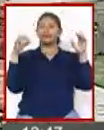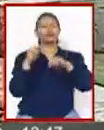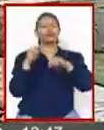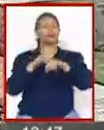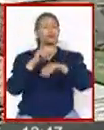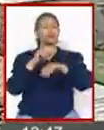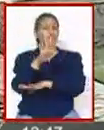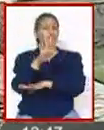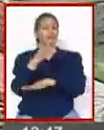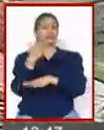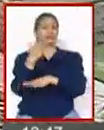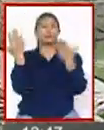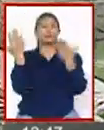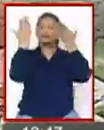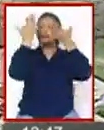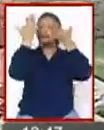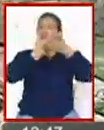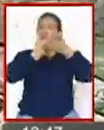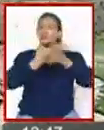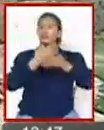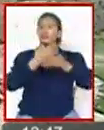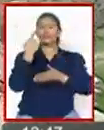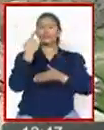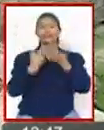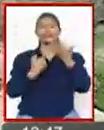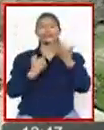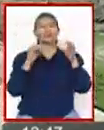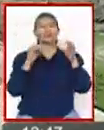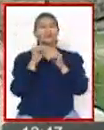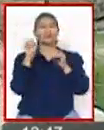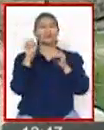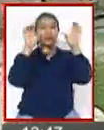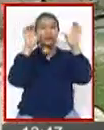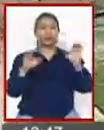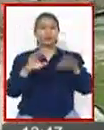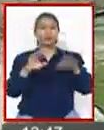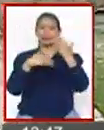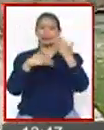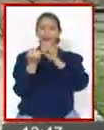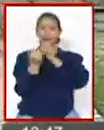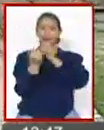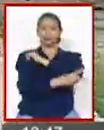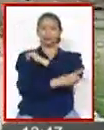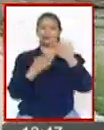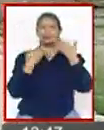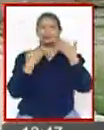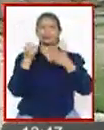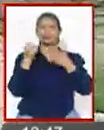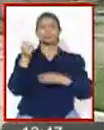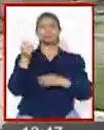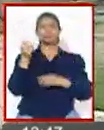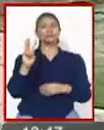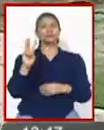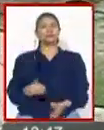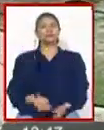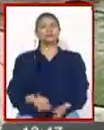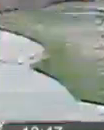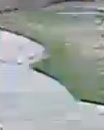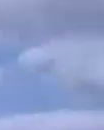la tarde hay cielo nublado. Vamos a conocer enseguida cómo se comportará el clima en todo el país gracias a nuestros amigos de AccuWeather.